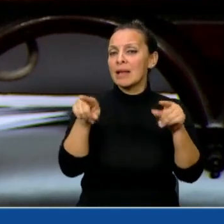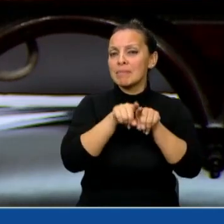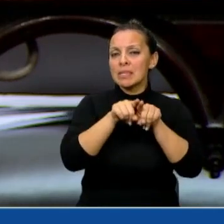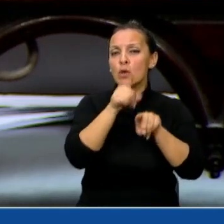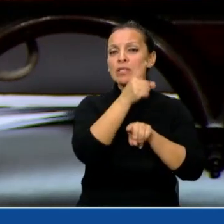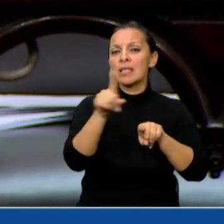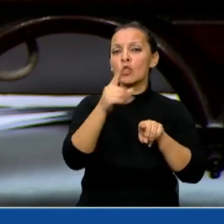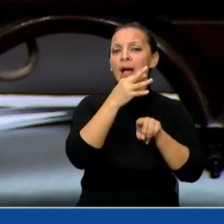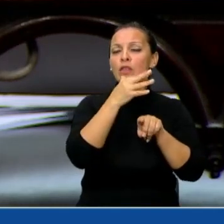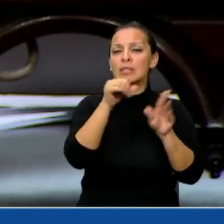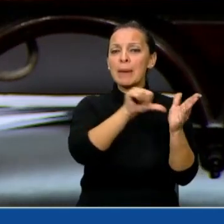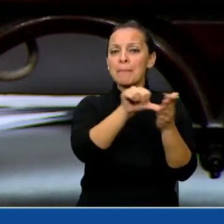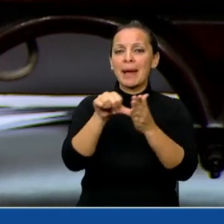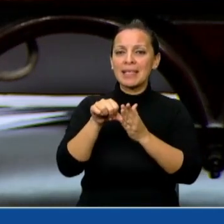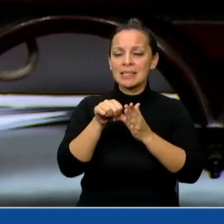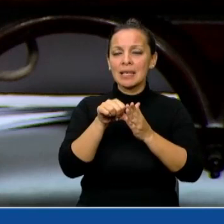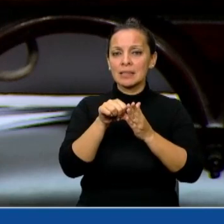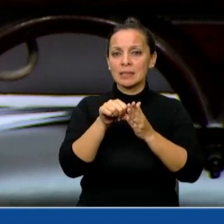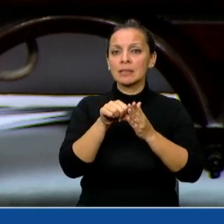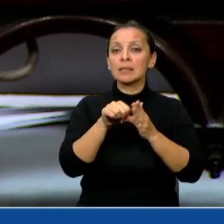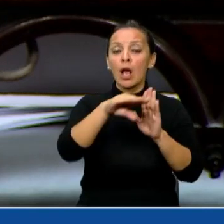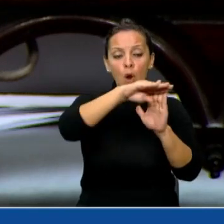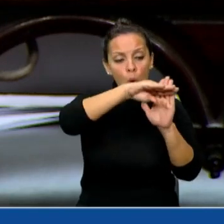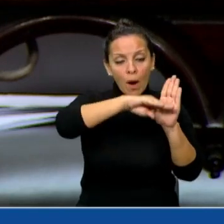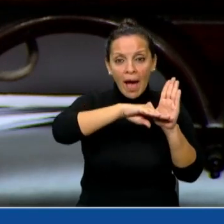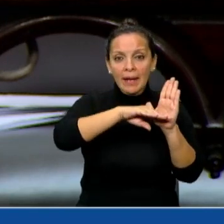países que se contemplan en el número 32, y